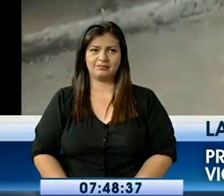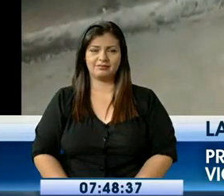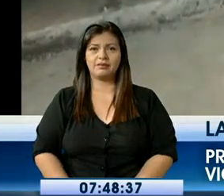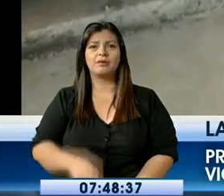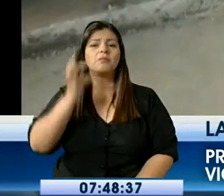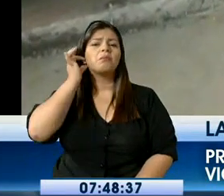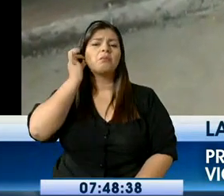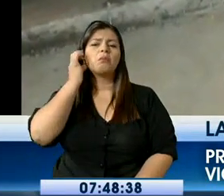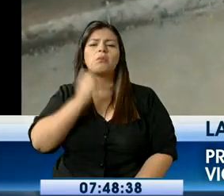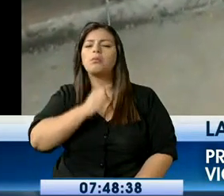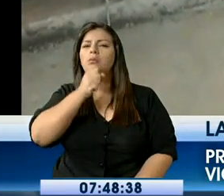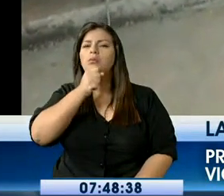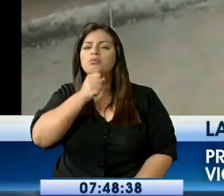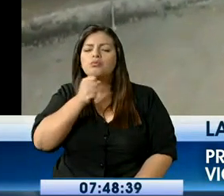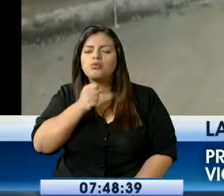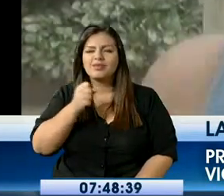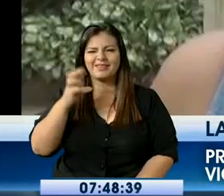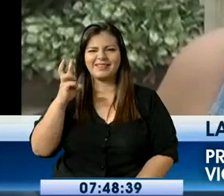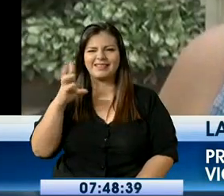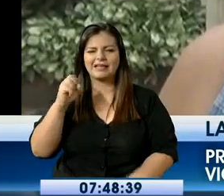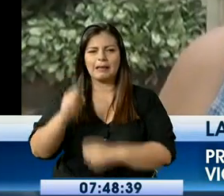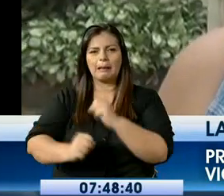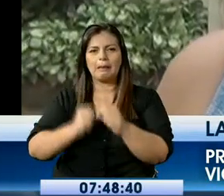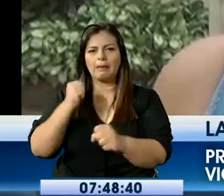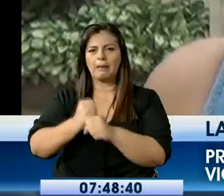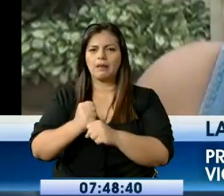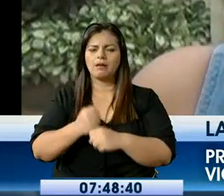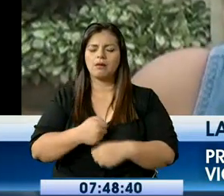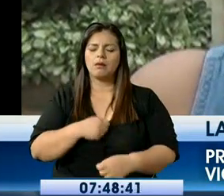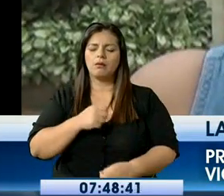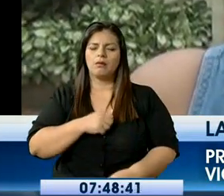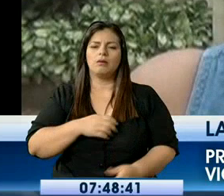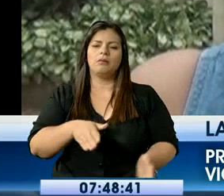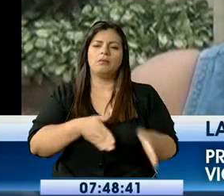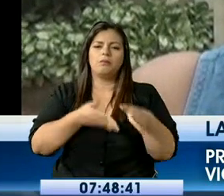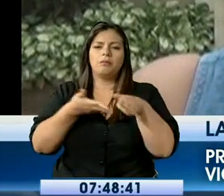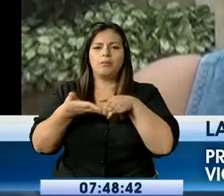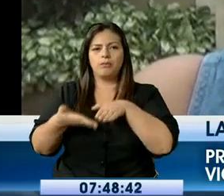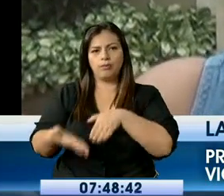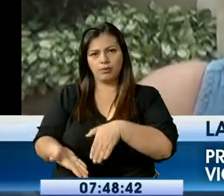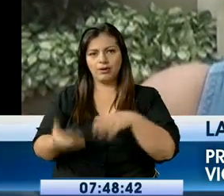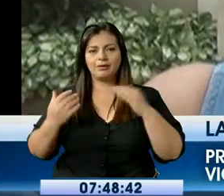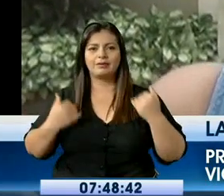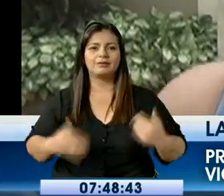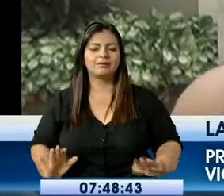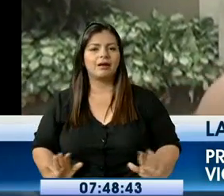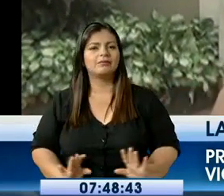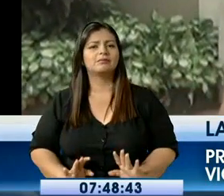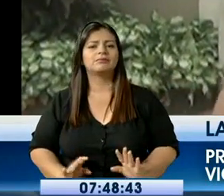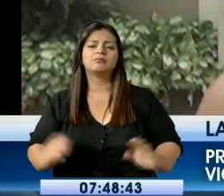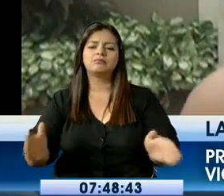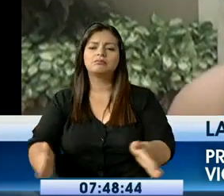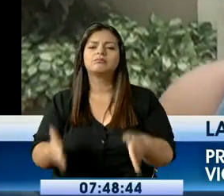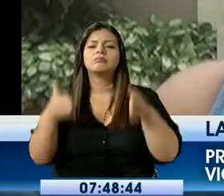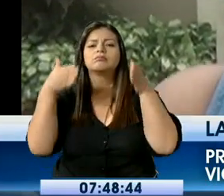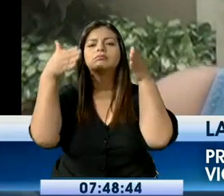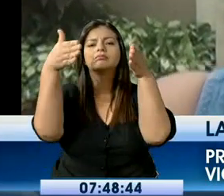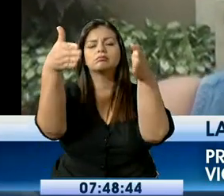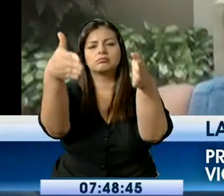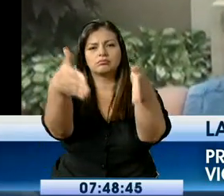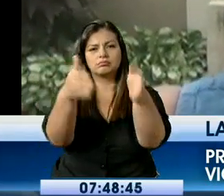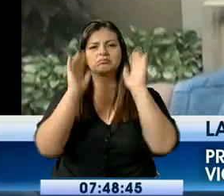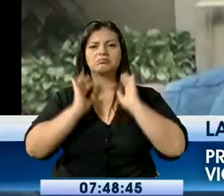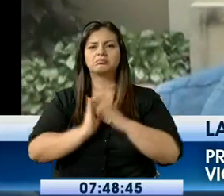causas naturales. Su tumba fue profanada. Entonces estamos conmocionados con la situación, pero todas las autoridades, tanto cantonales